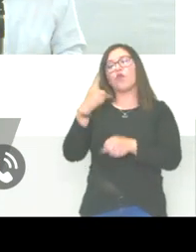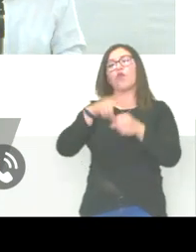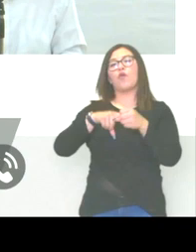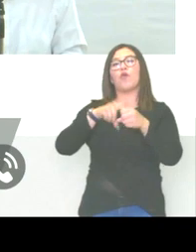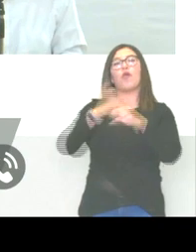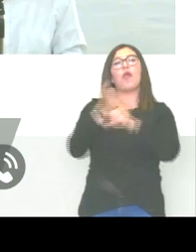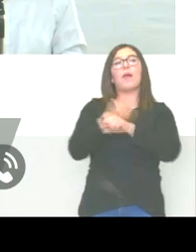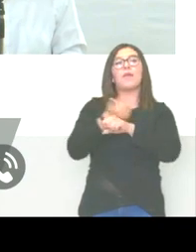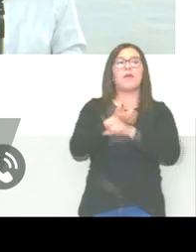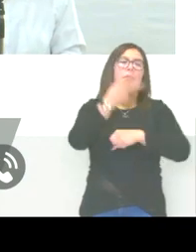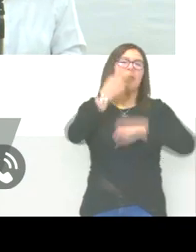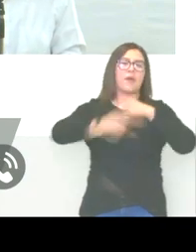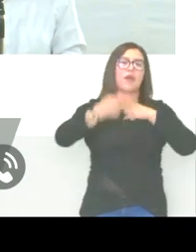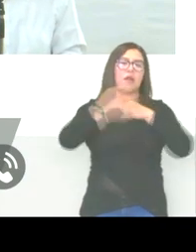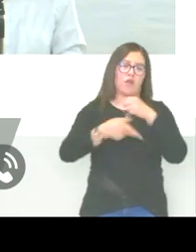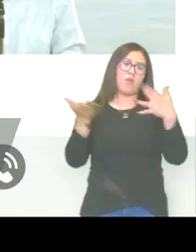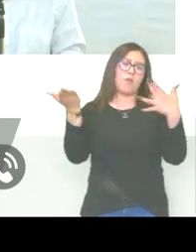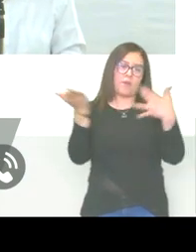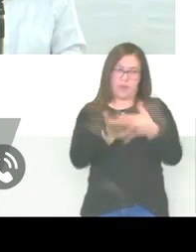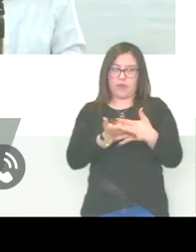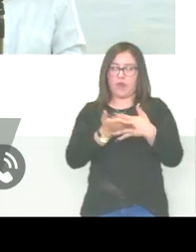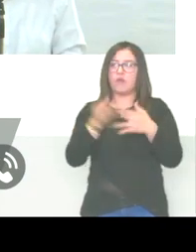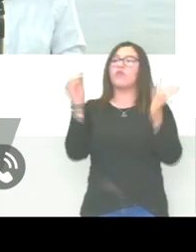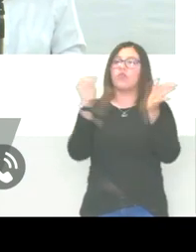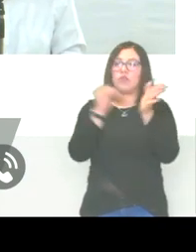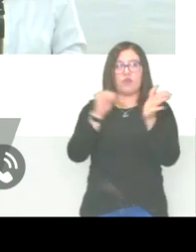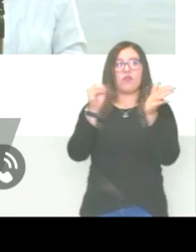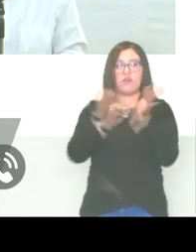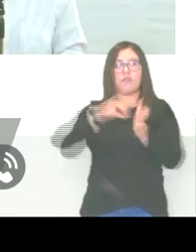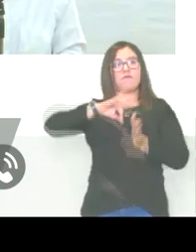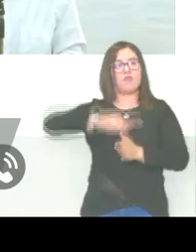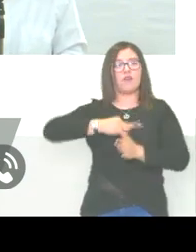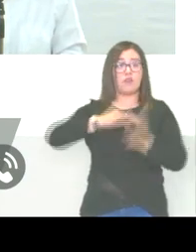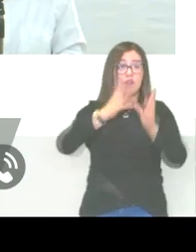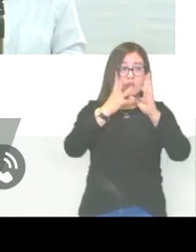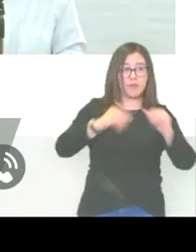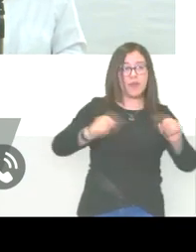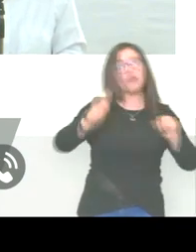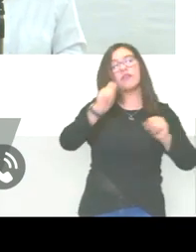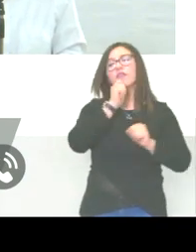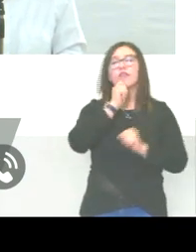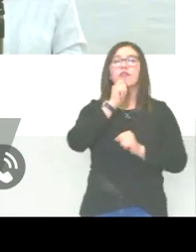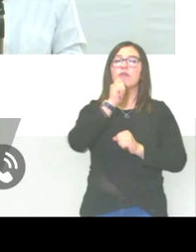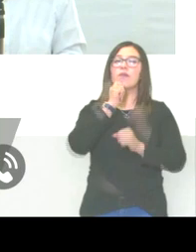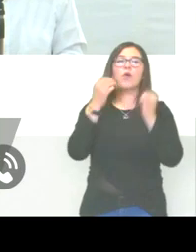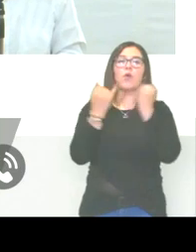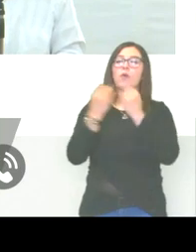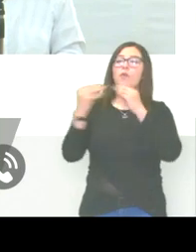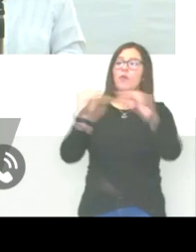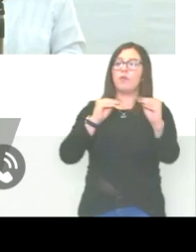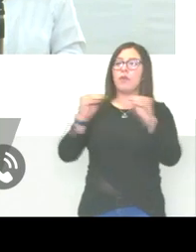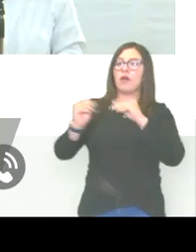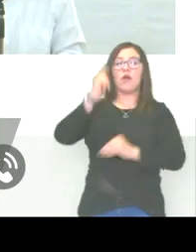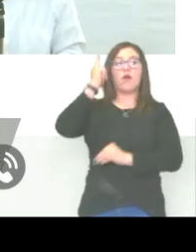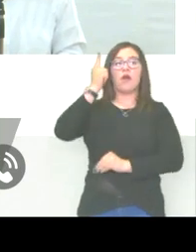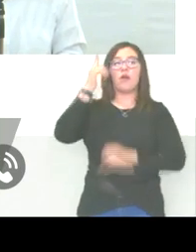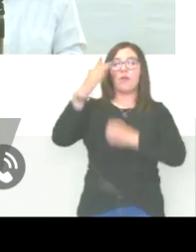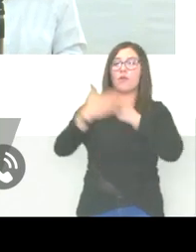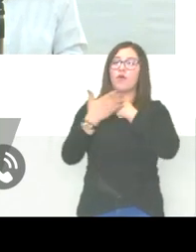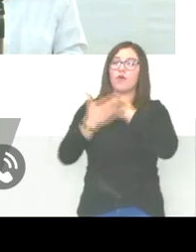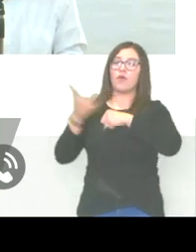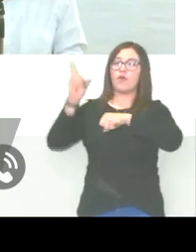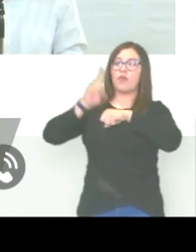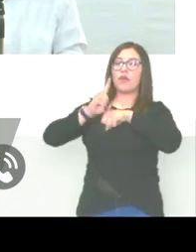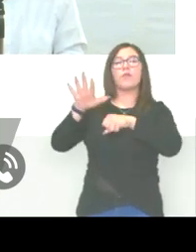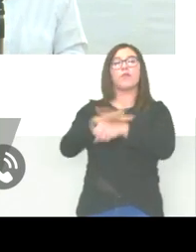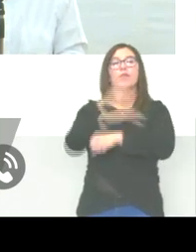riesgo medio. Insistir a la población que el virus ahí está presente, que no se ha ido, que la movilidad que se espera se dé en estos días por